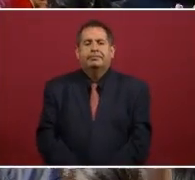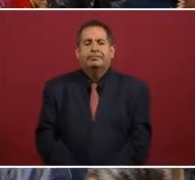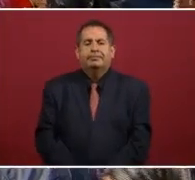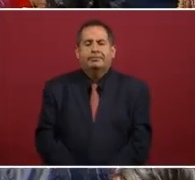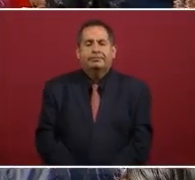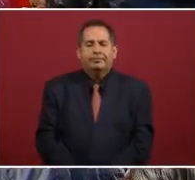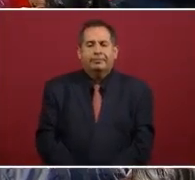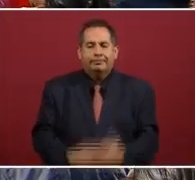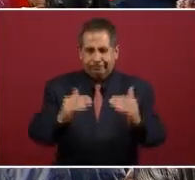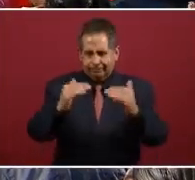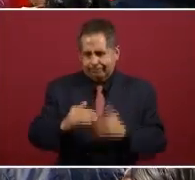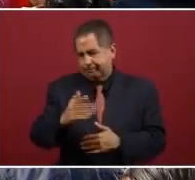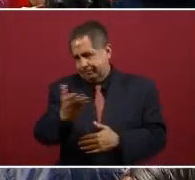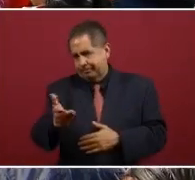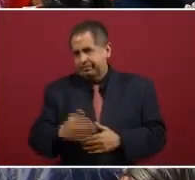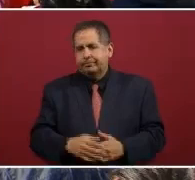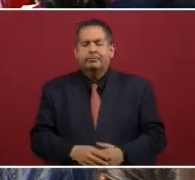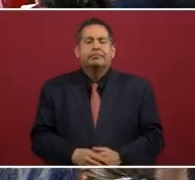Seguimos aquí.